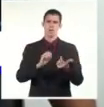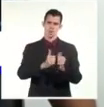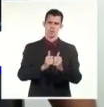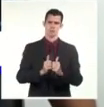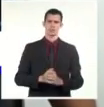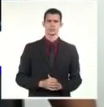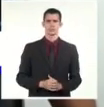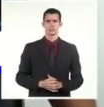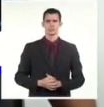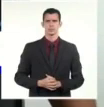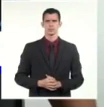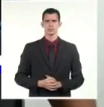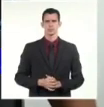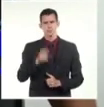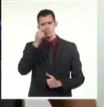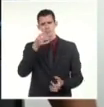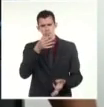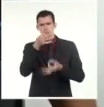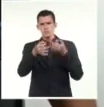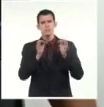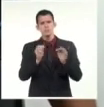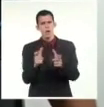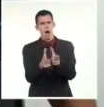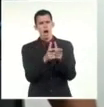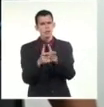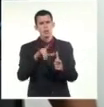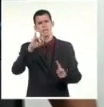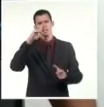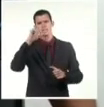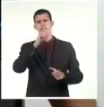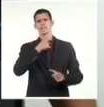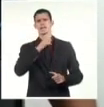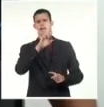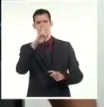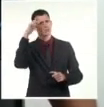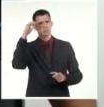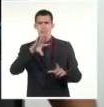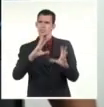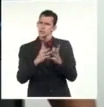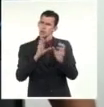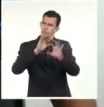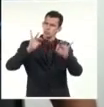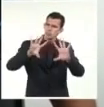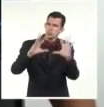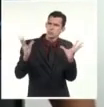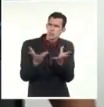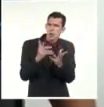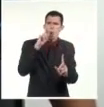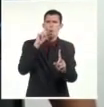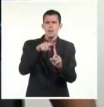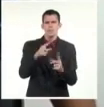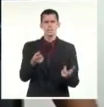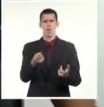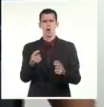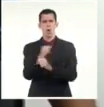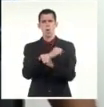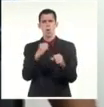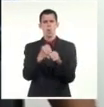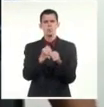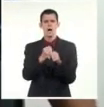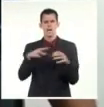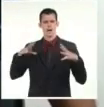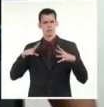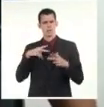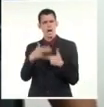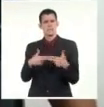el organismo deportivo es el que rectorea hoy todo el proyecto de recreación y uso del tiempo libre, donde convergen también un grupo